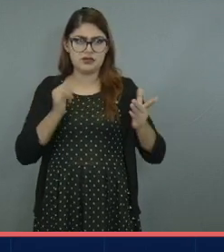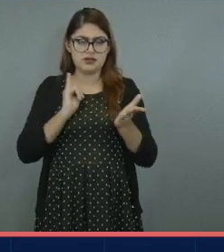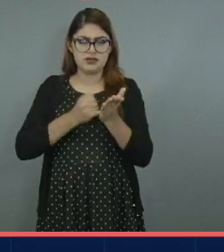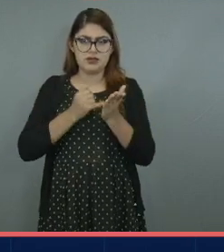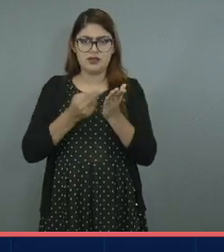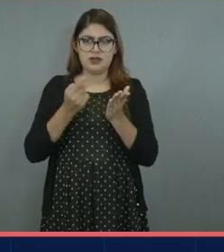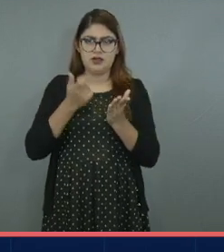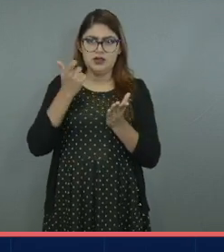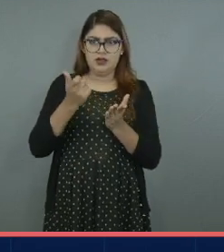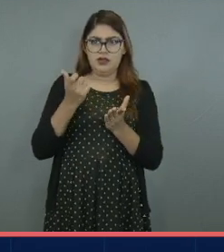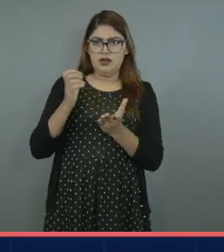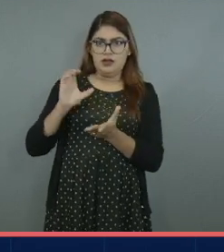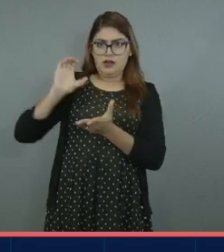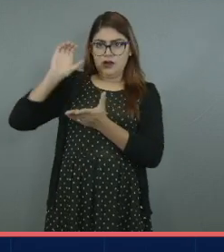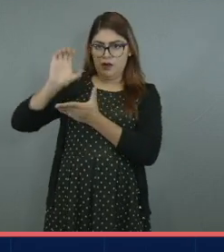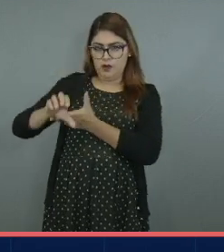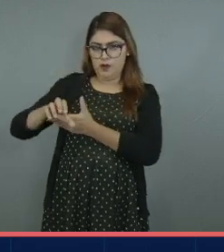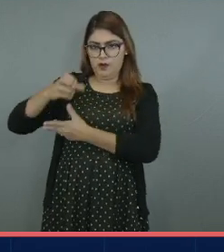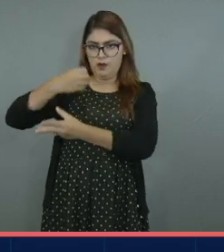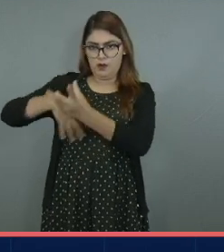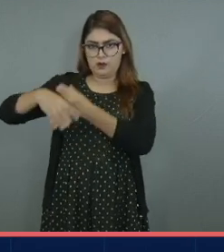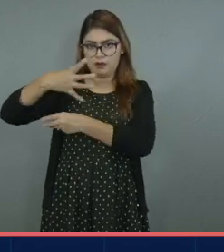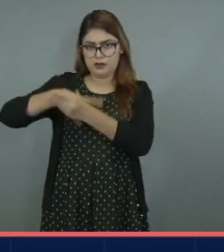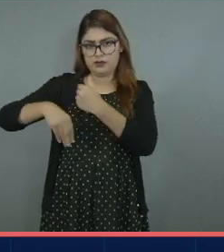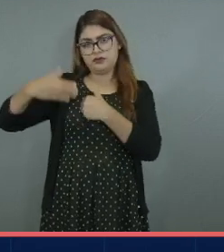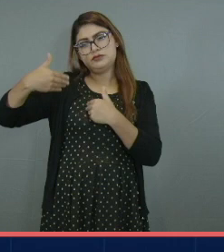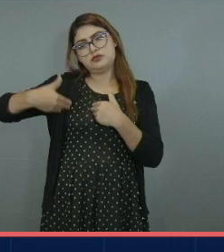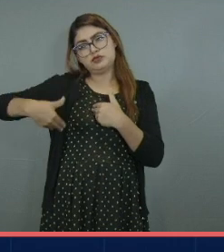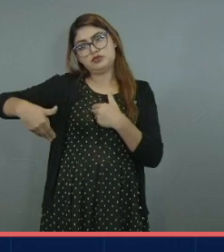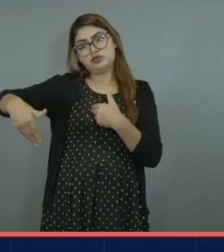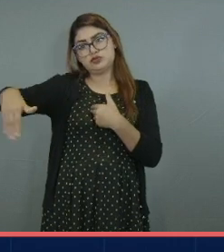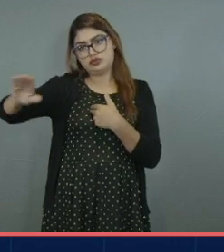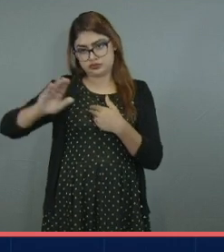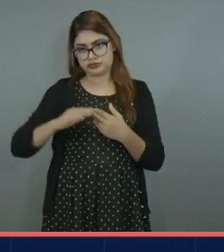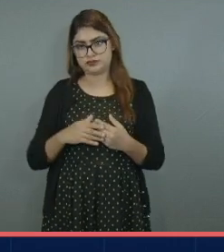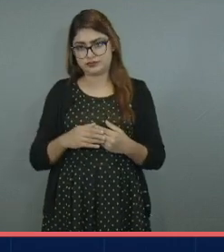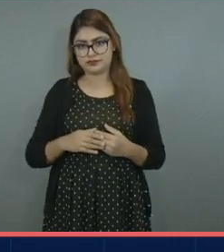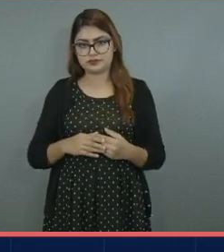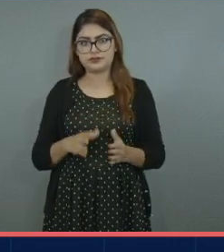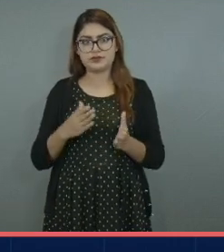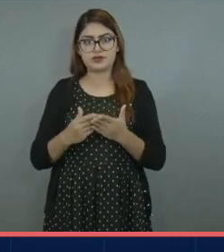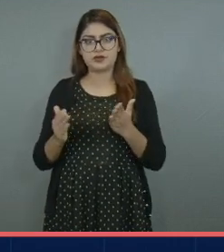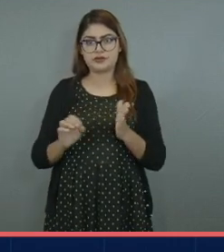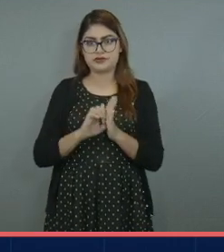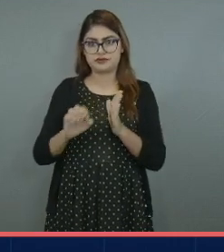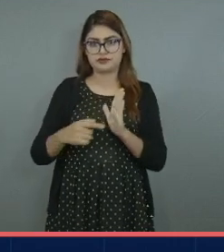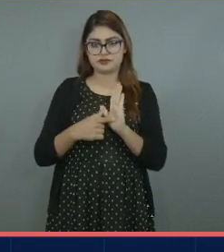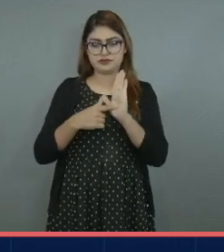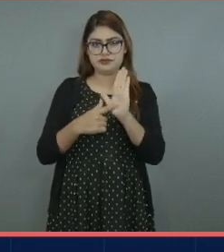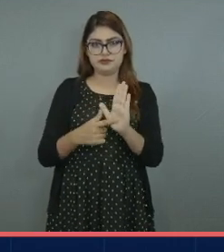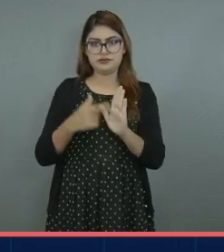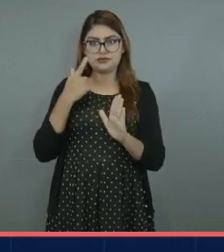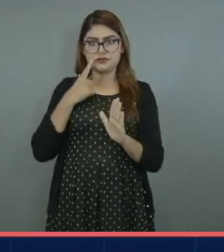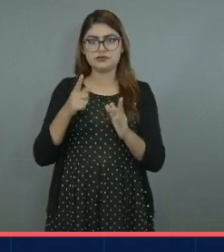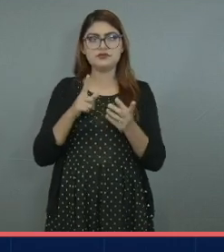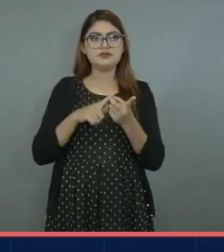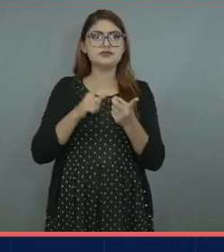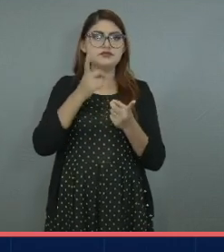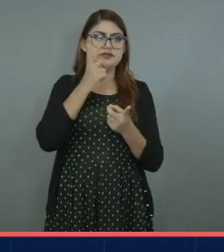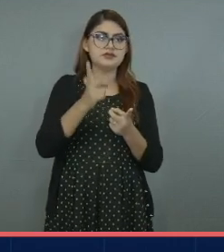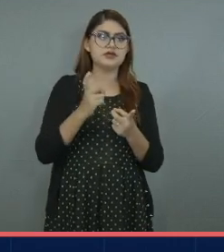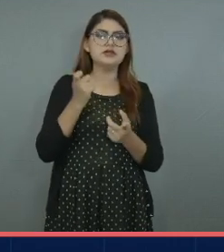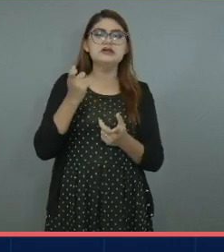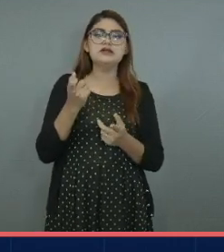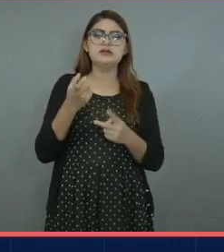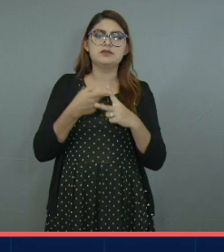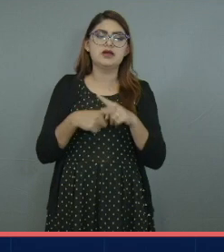invertir, dijimos, a largo plazo. Vamos a poner un ejemplo. ¿Qué les parece si en la parte donde dice cantidad inicial